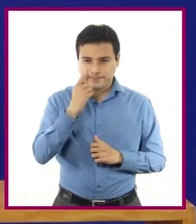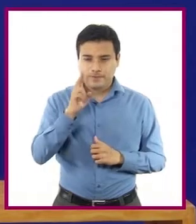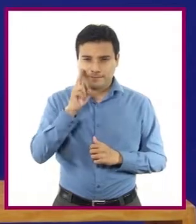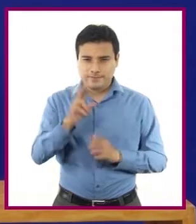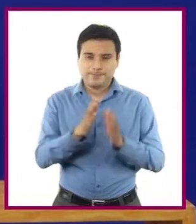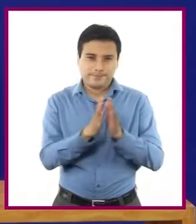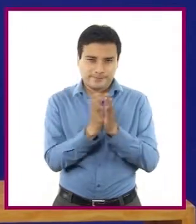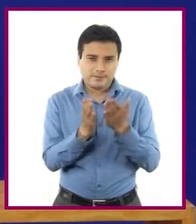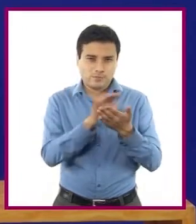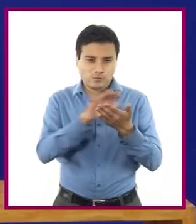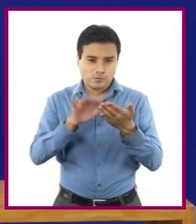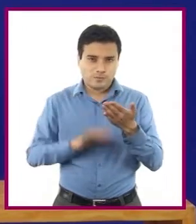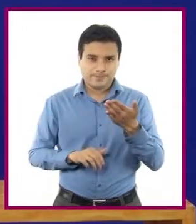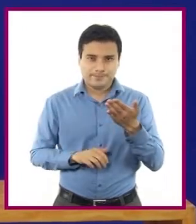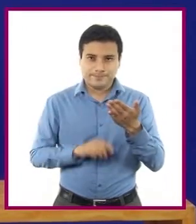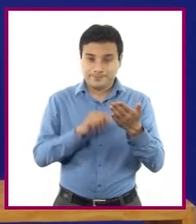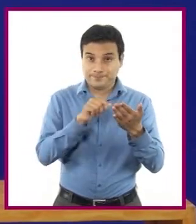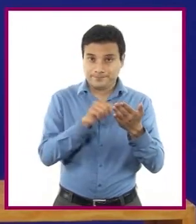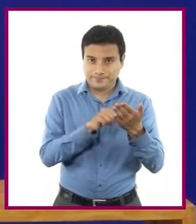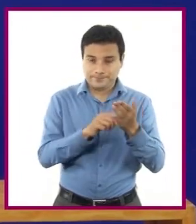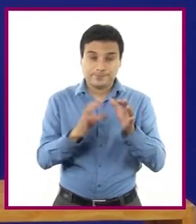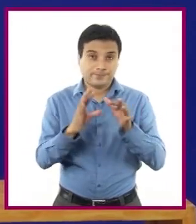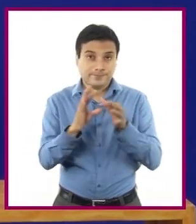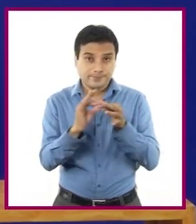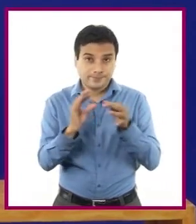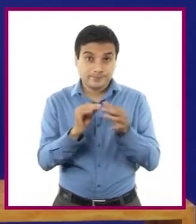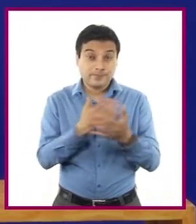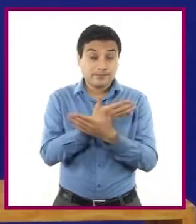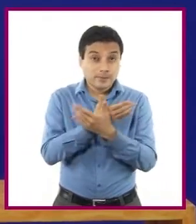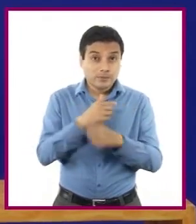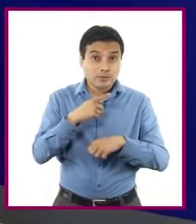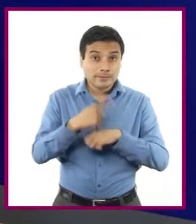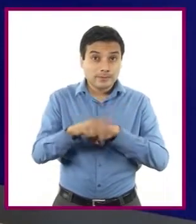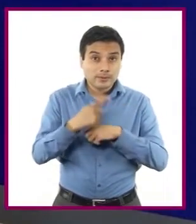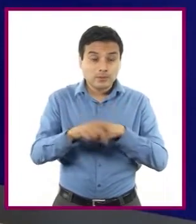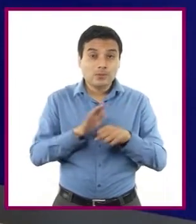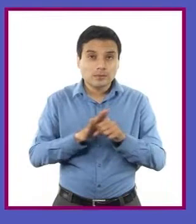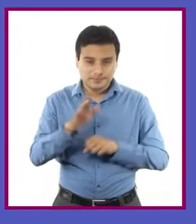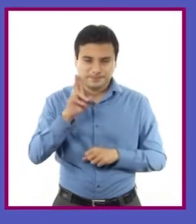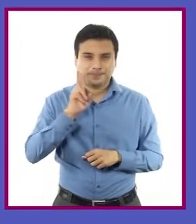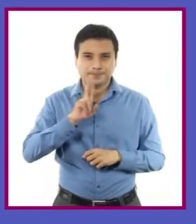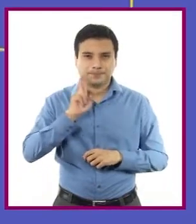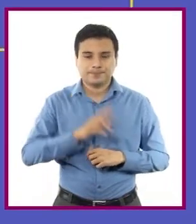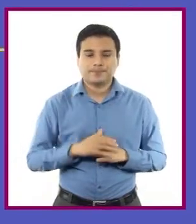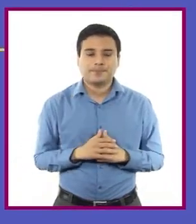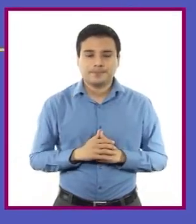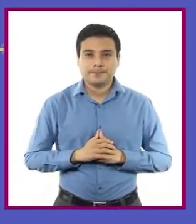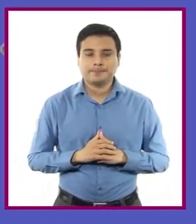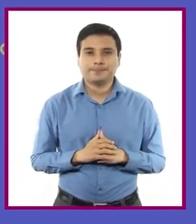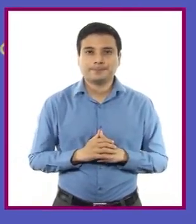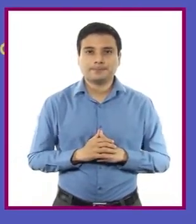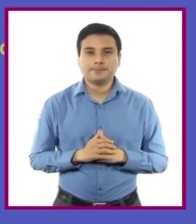texto. Contrastemos los peligros que amenazan a la mariposa monarca.